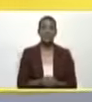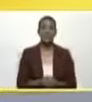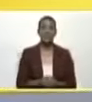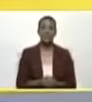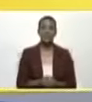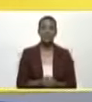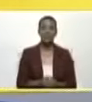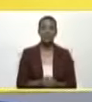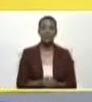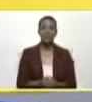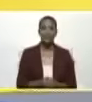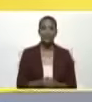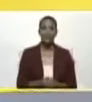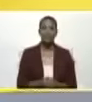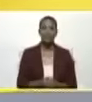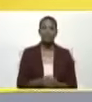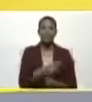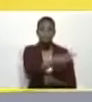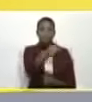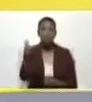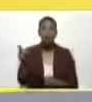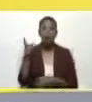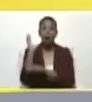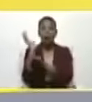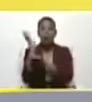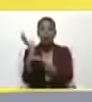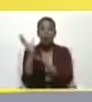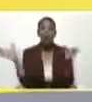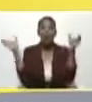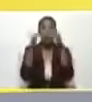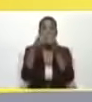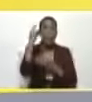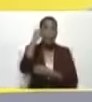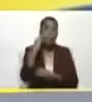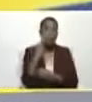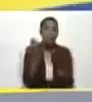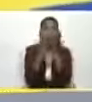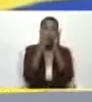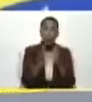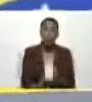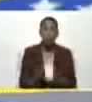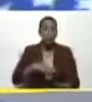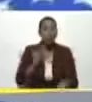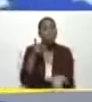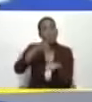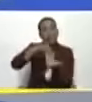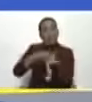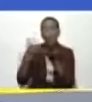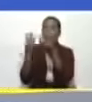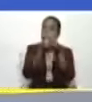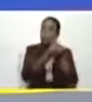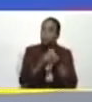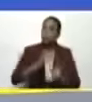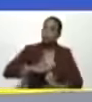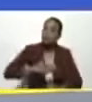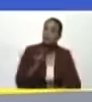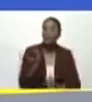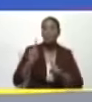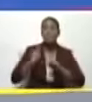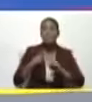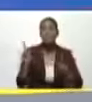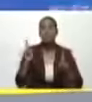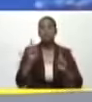esperanza han tenido El Congreso de la organización bolivariana estudiantil yo quería participar con ustedes por eso